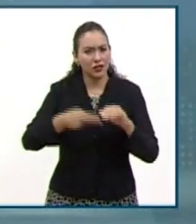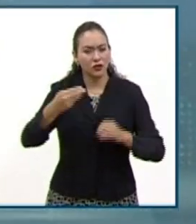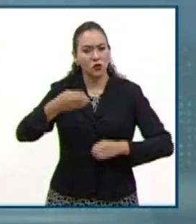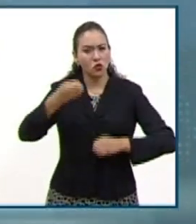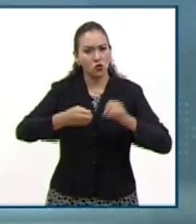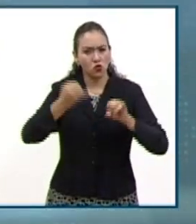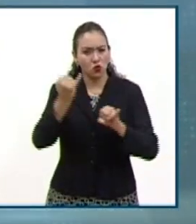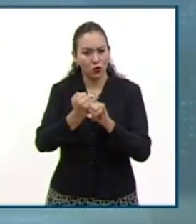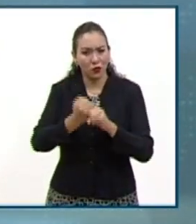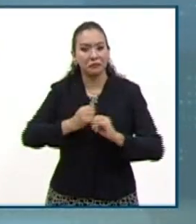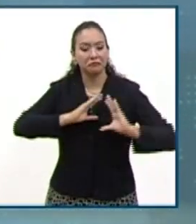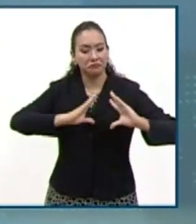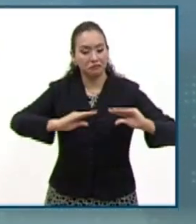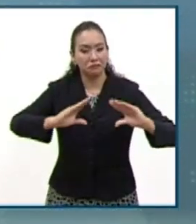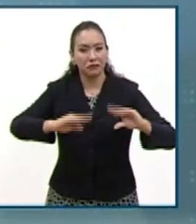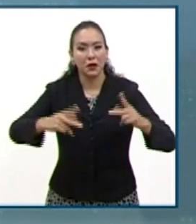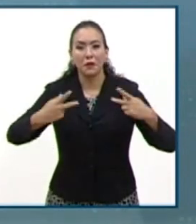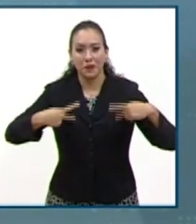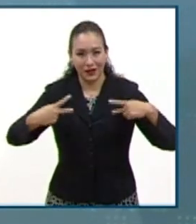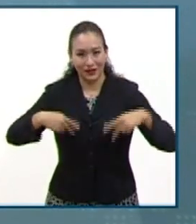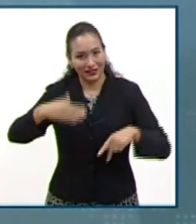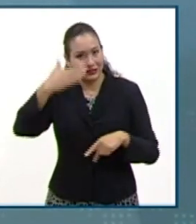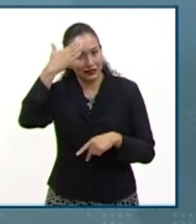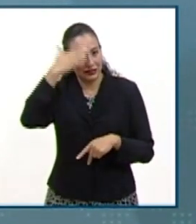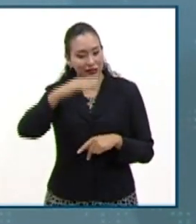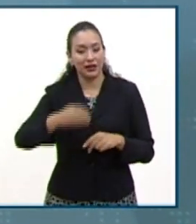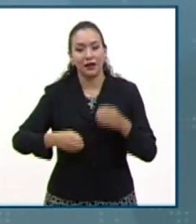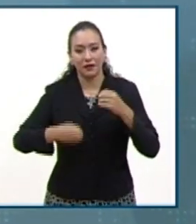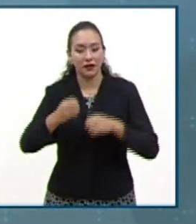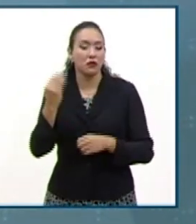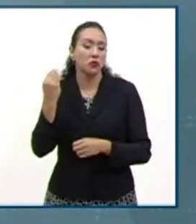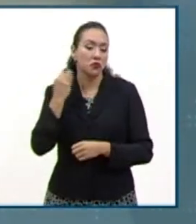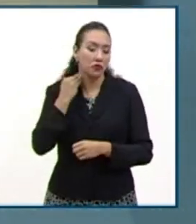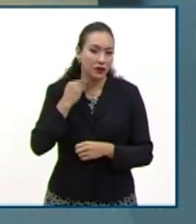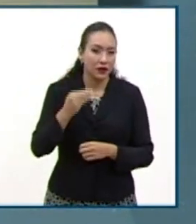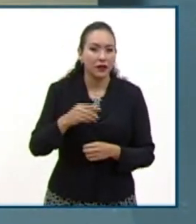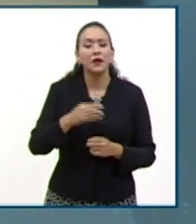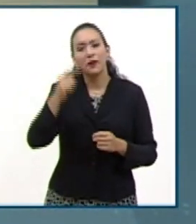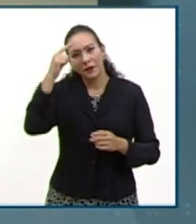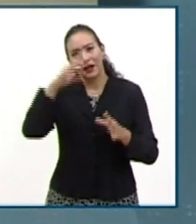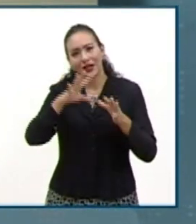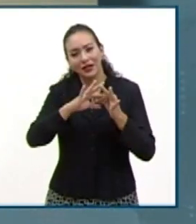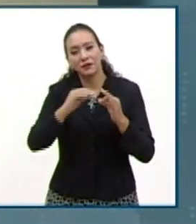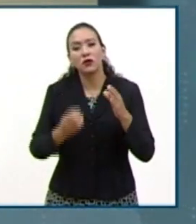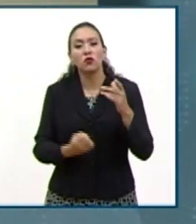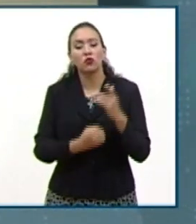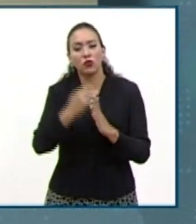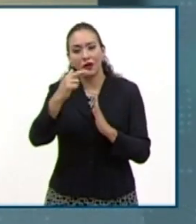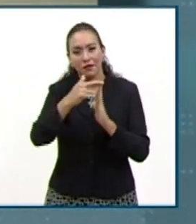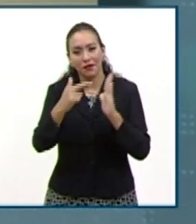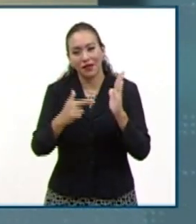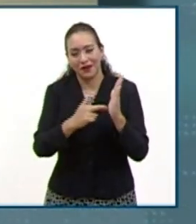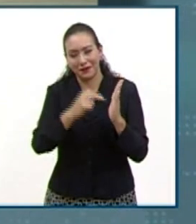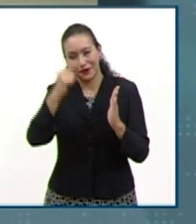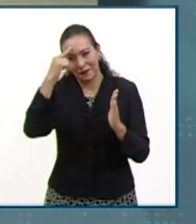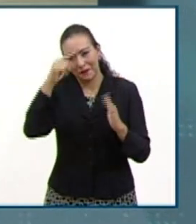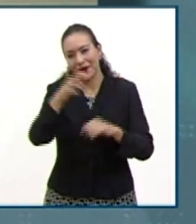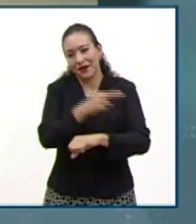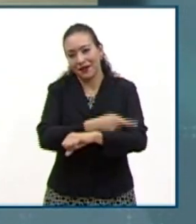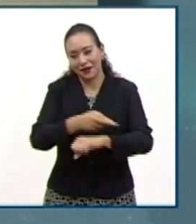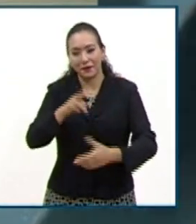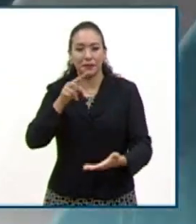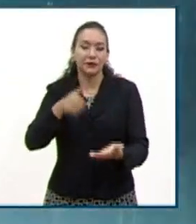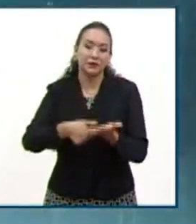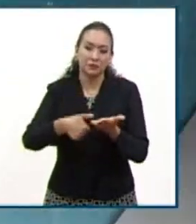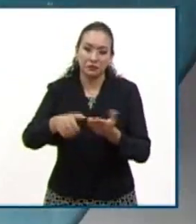a operadores jurídicos como parte de la capacitación sobre la implementación del nuevo Código Nacional de Procedimientos Civiles y